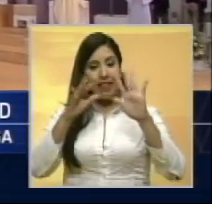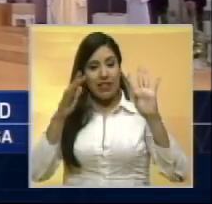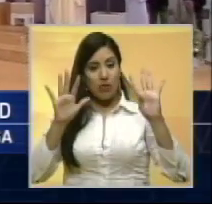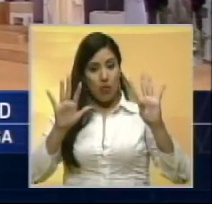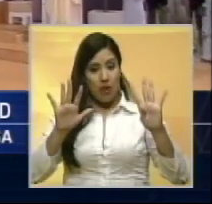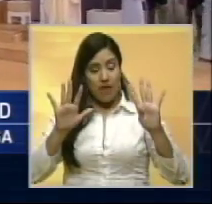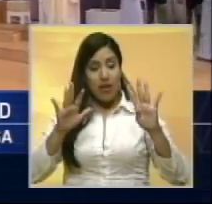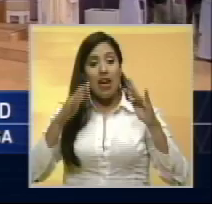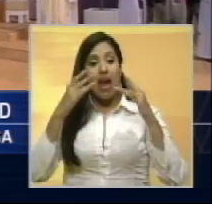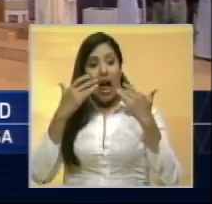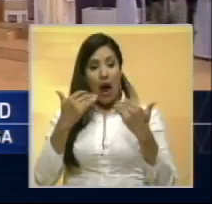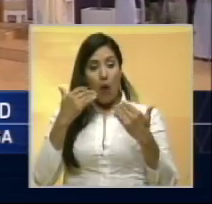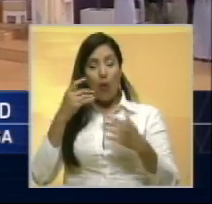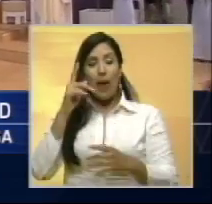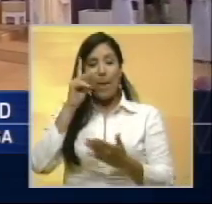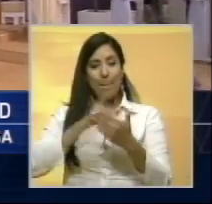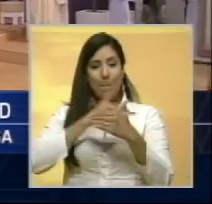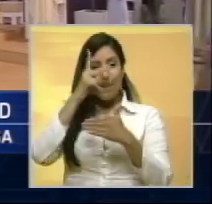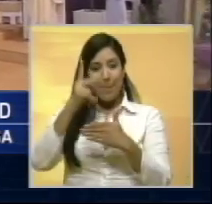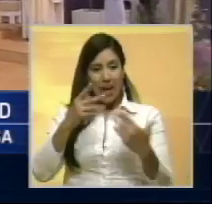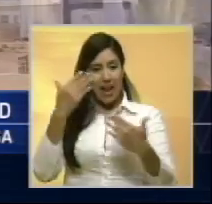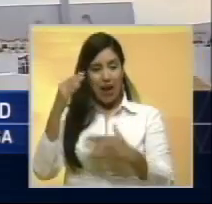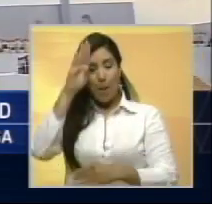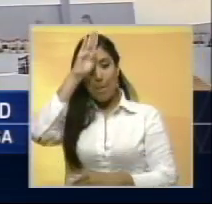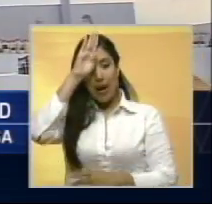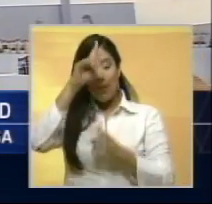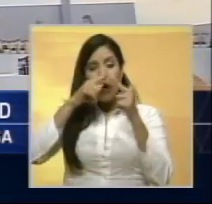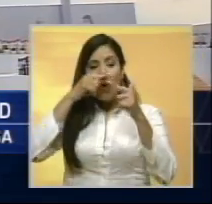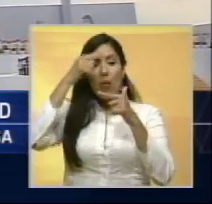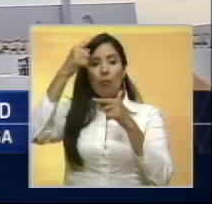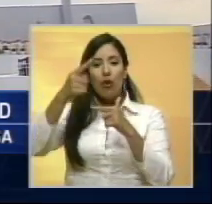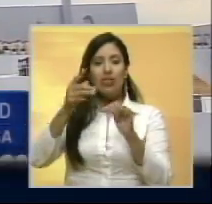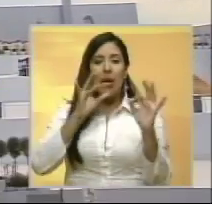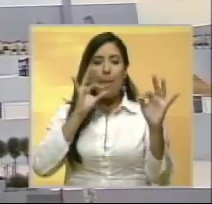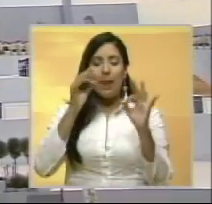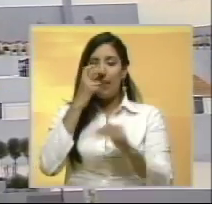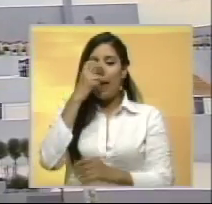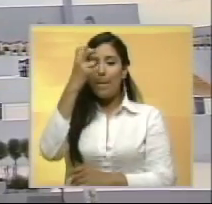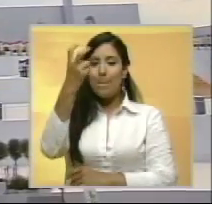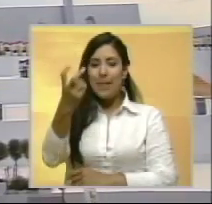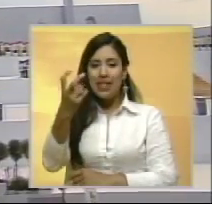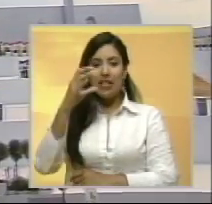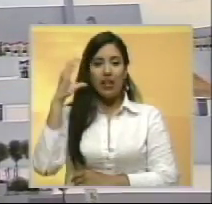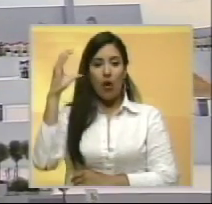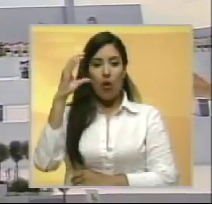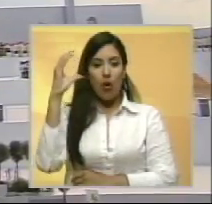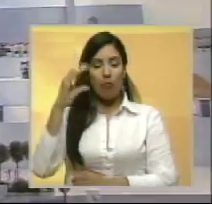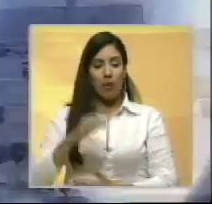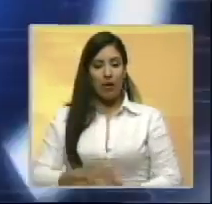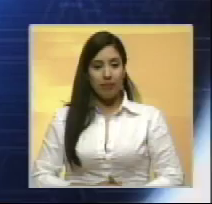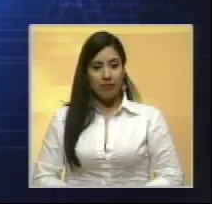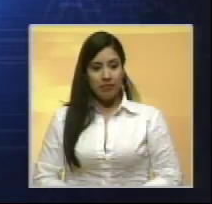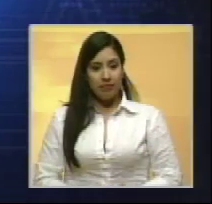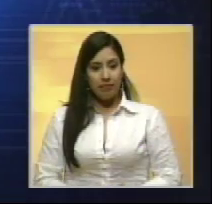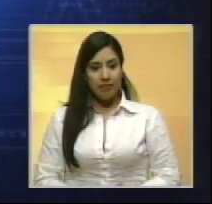2019. Se conoció que entre los planes del Sumo Pontífice para el próximo año se prevé una visita a Colombia.